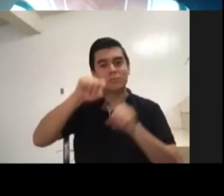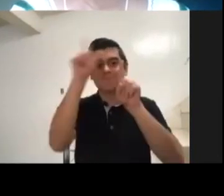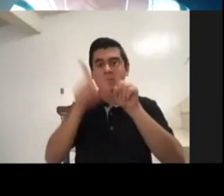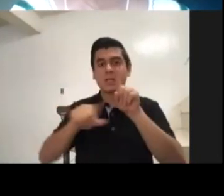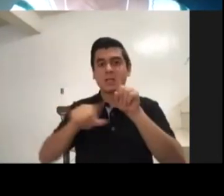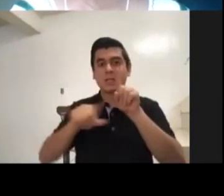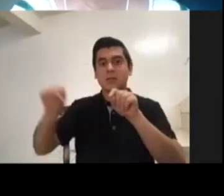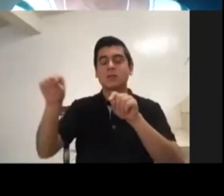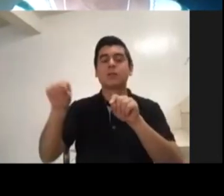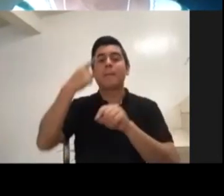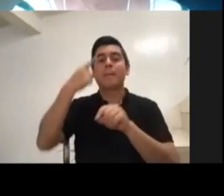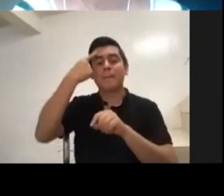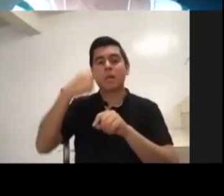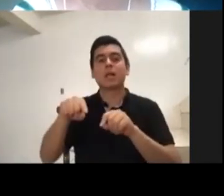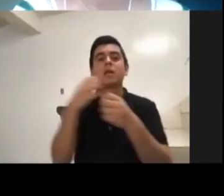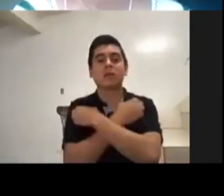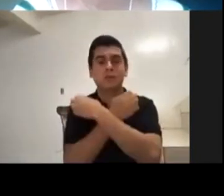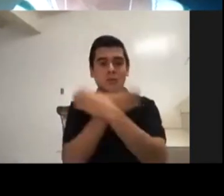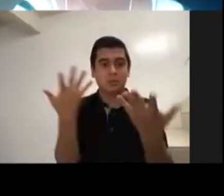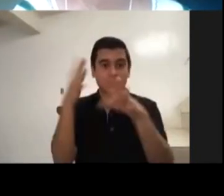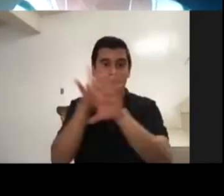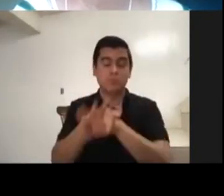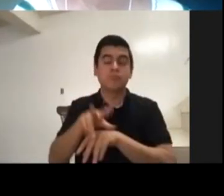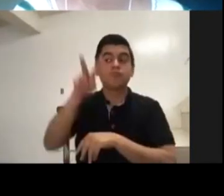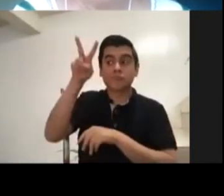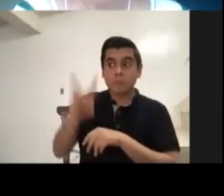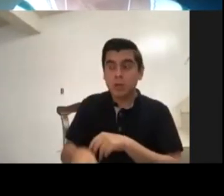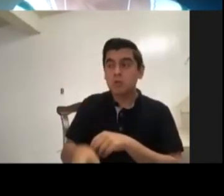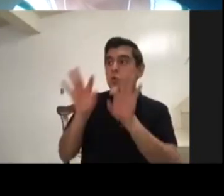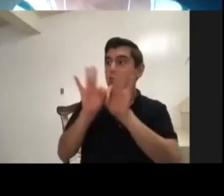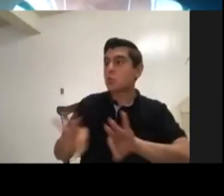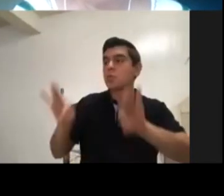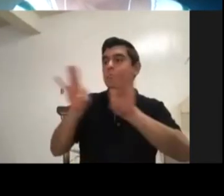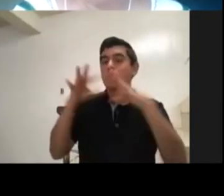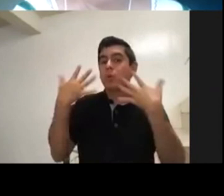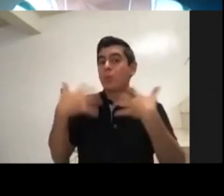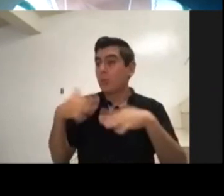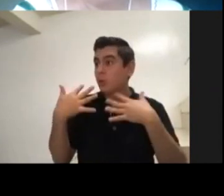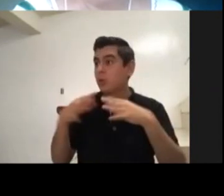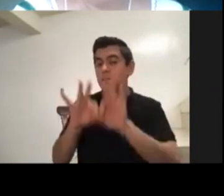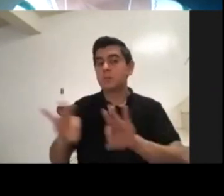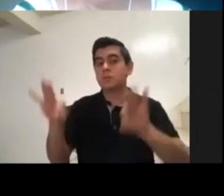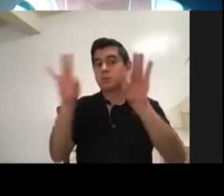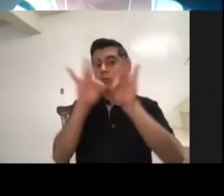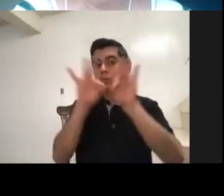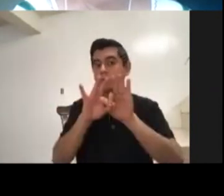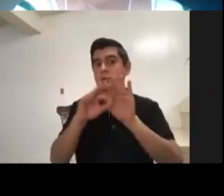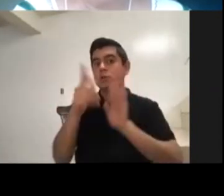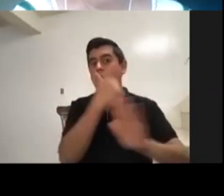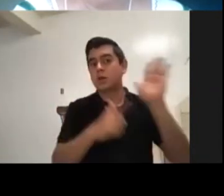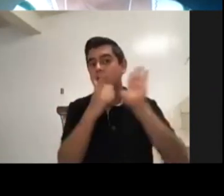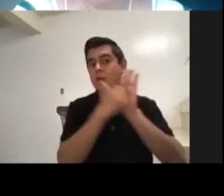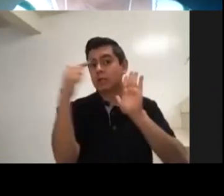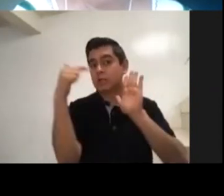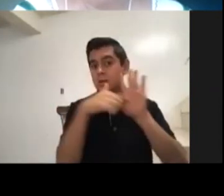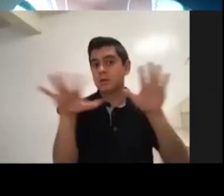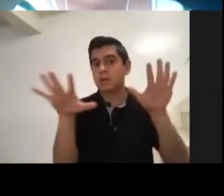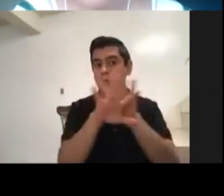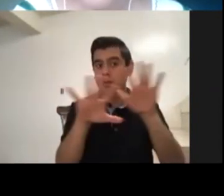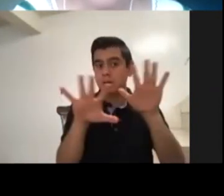creo que hay que reconocer que la reforma constitucional que tuvimos el pasado mayo, el mayo del